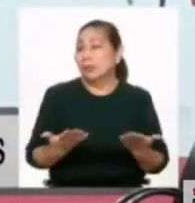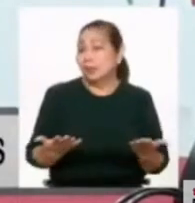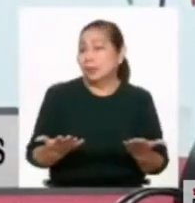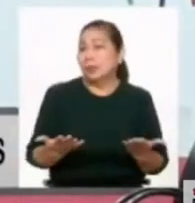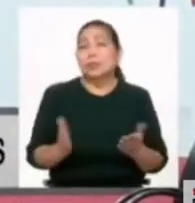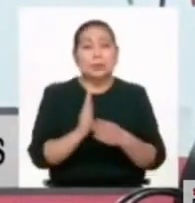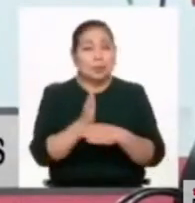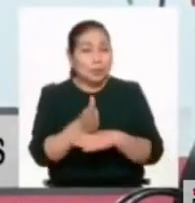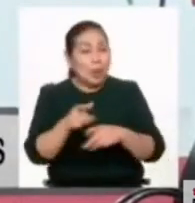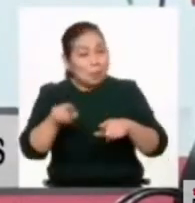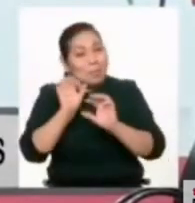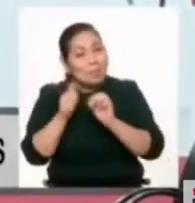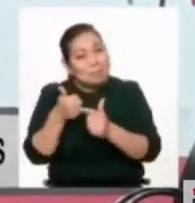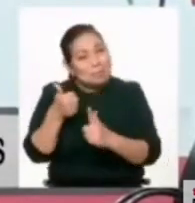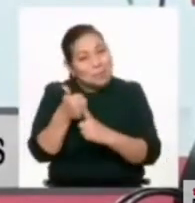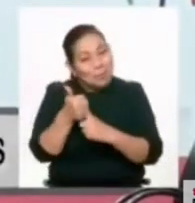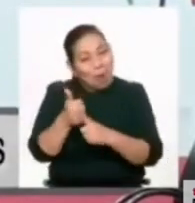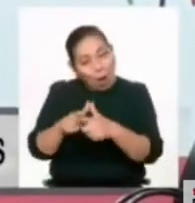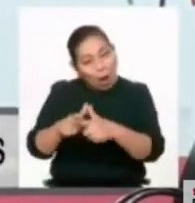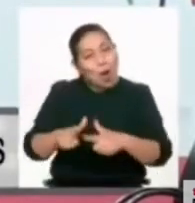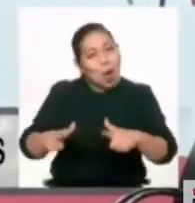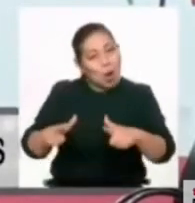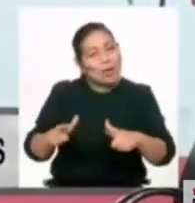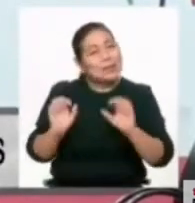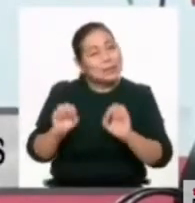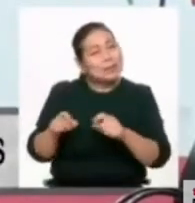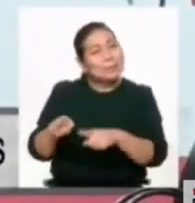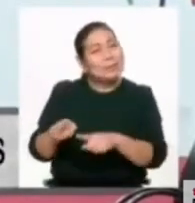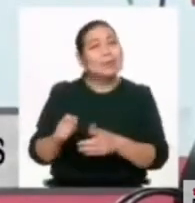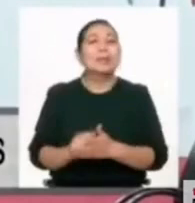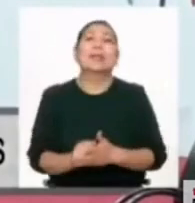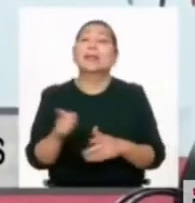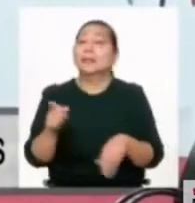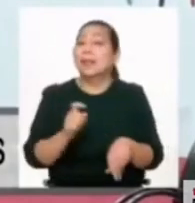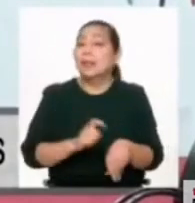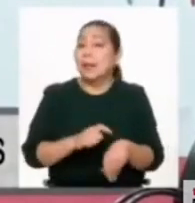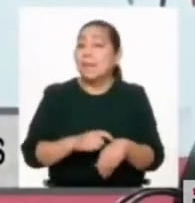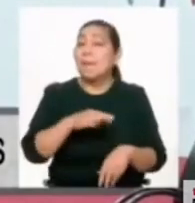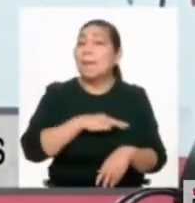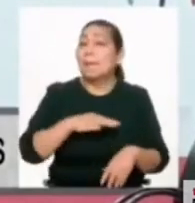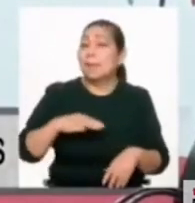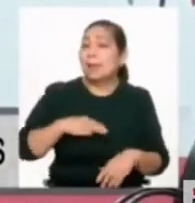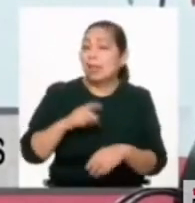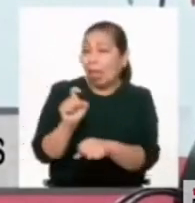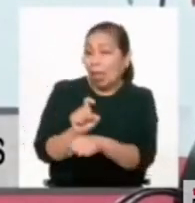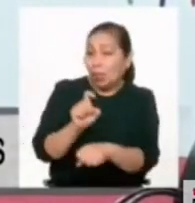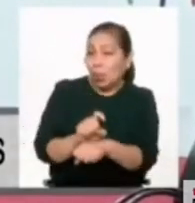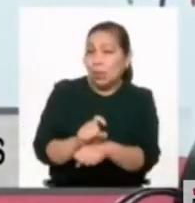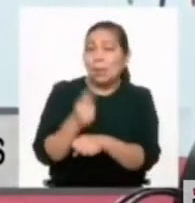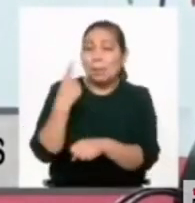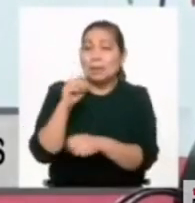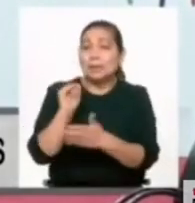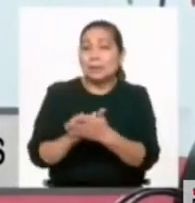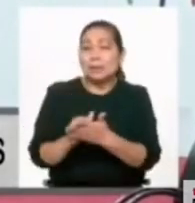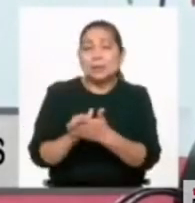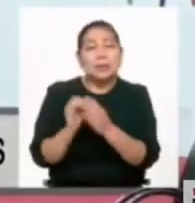veces concurrimos al mismo local, ¿no? Y se dispone en ese momento el ministro de Educación para